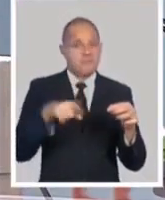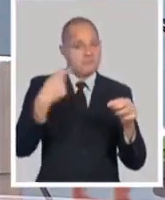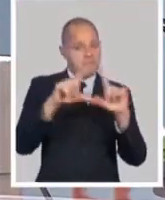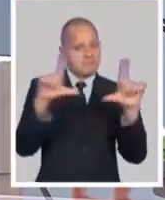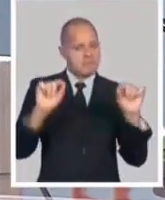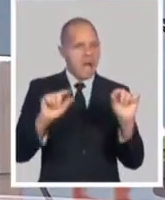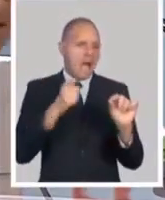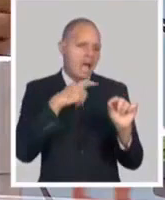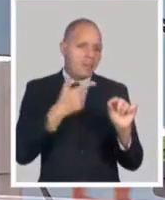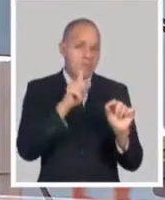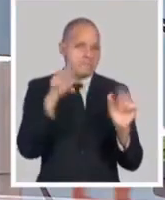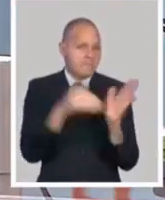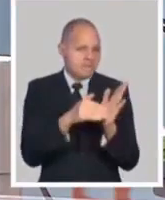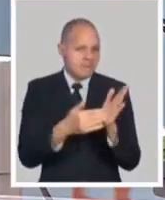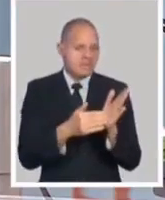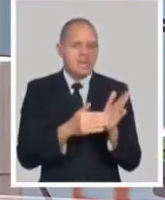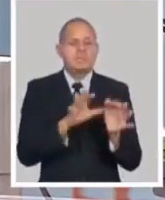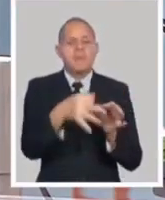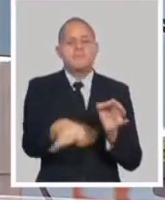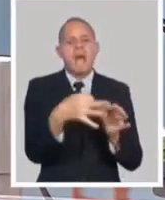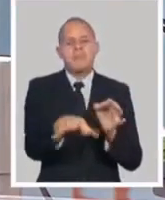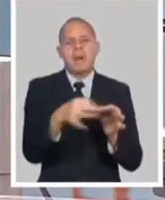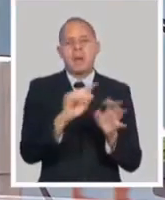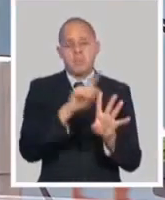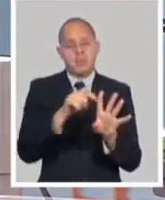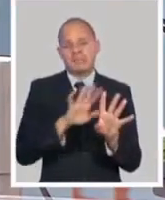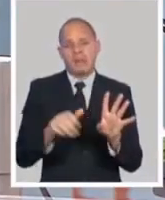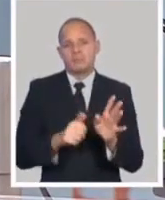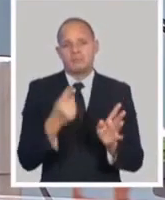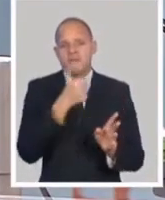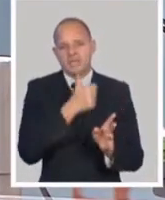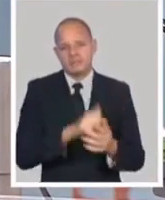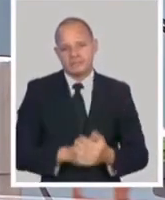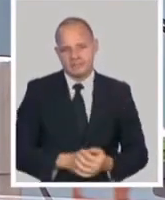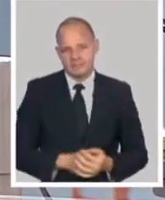cambian hasta el concepto del cono monetario en el país